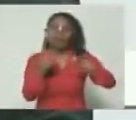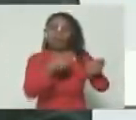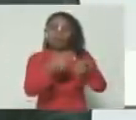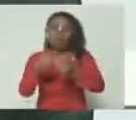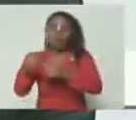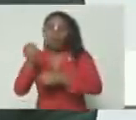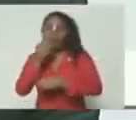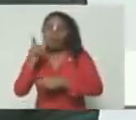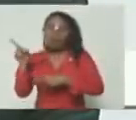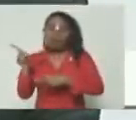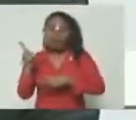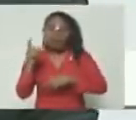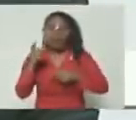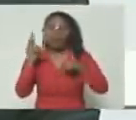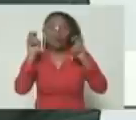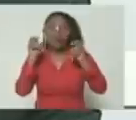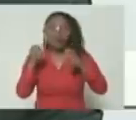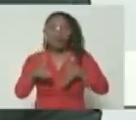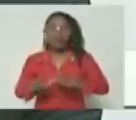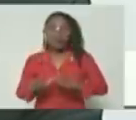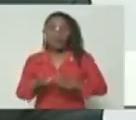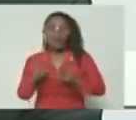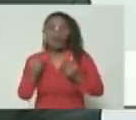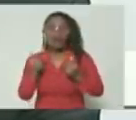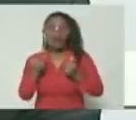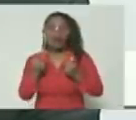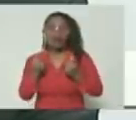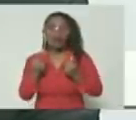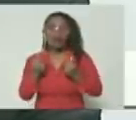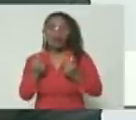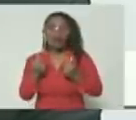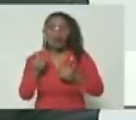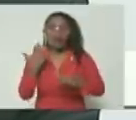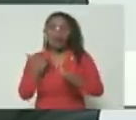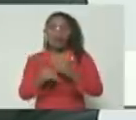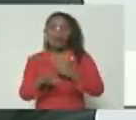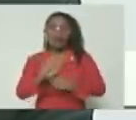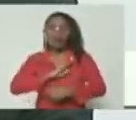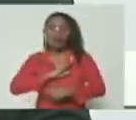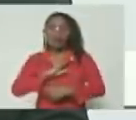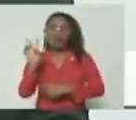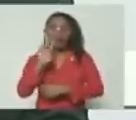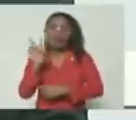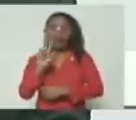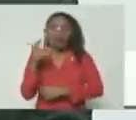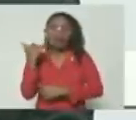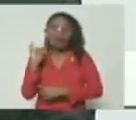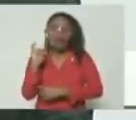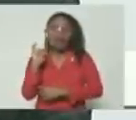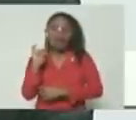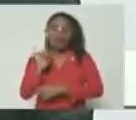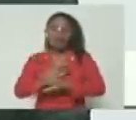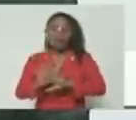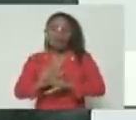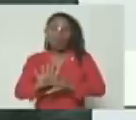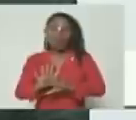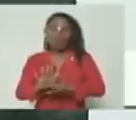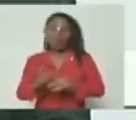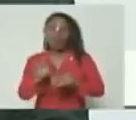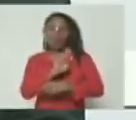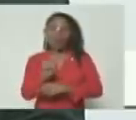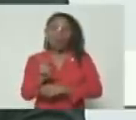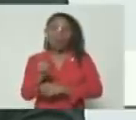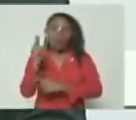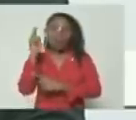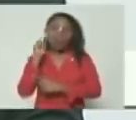parte del nuevo nacimiento económico que va a tener Venezuela y que está teniendo ya la República Bolivariana